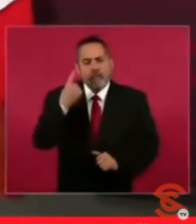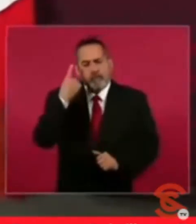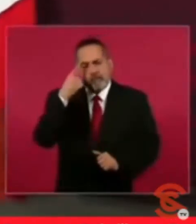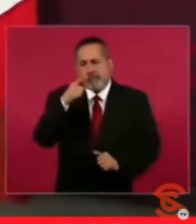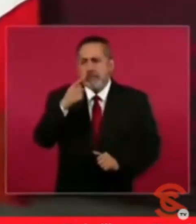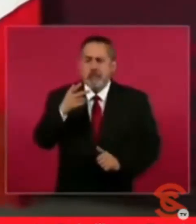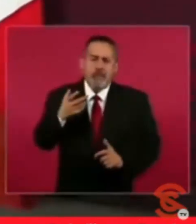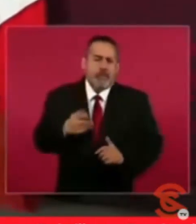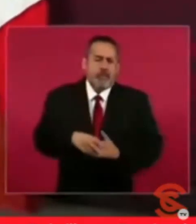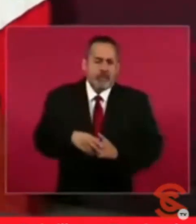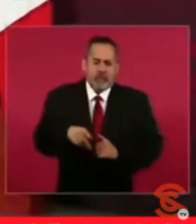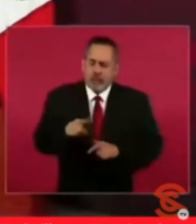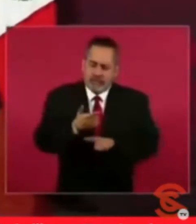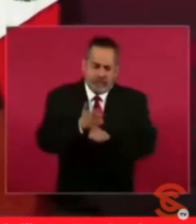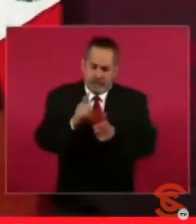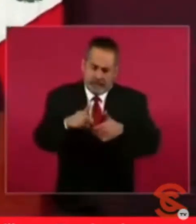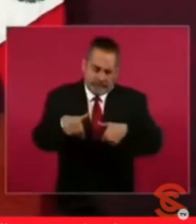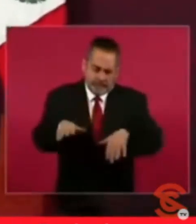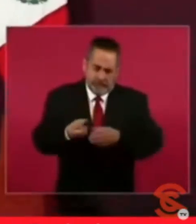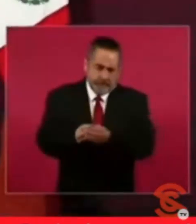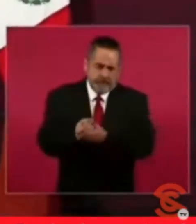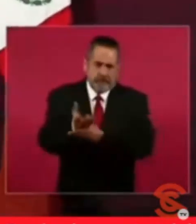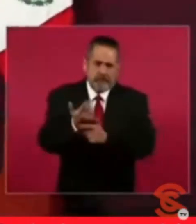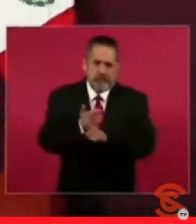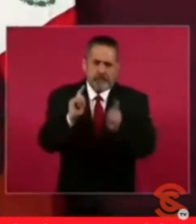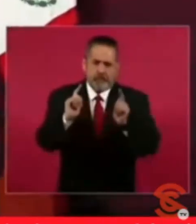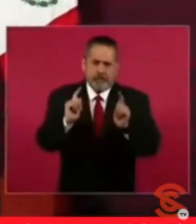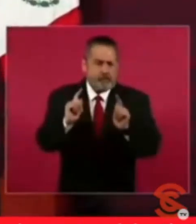procurara su libertad.